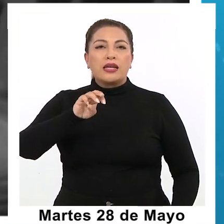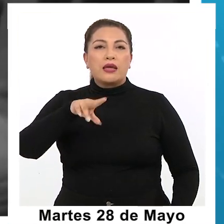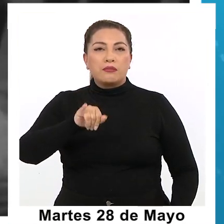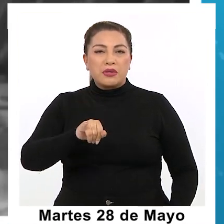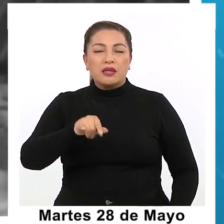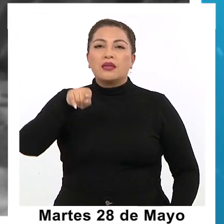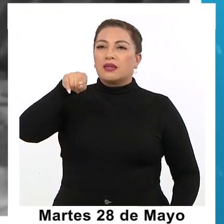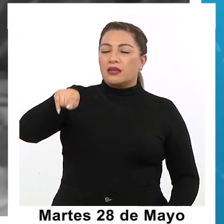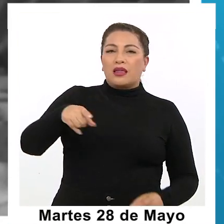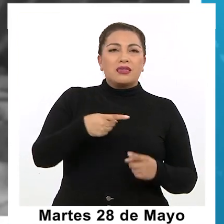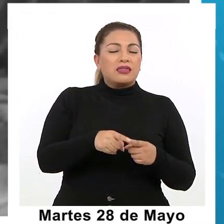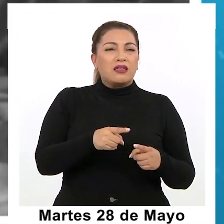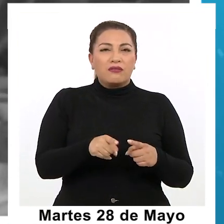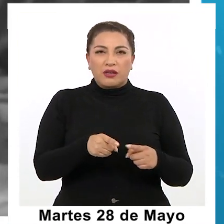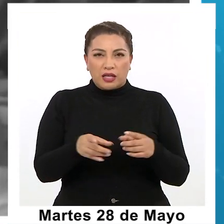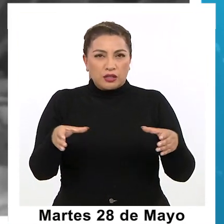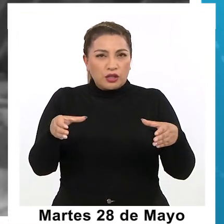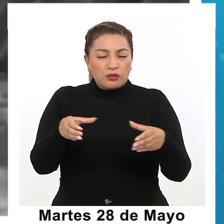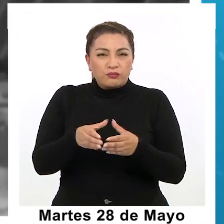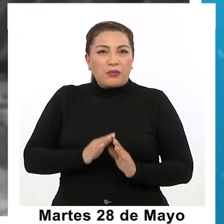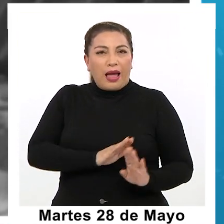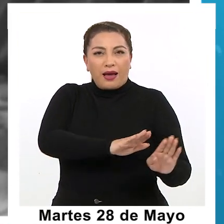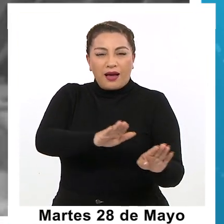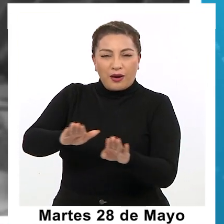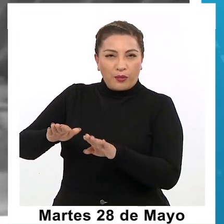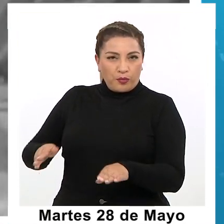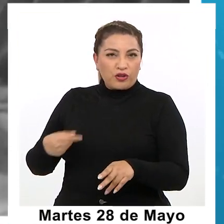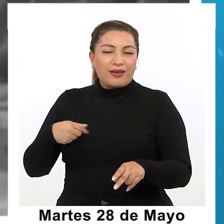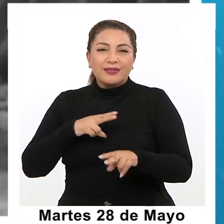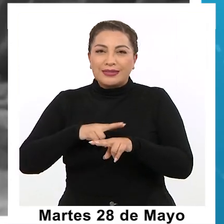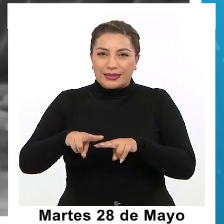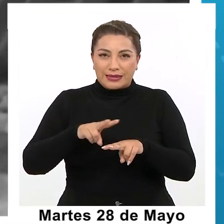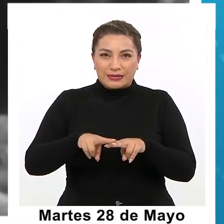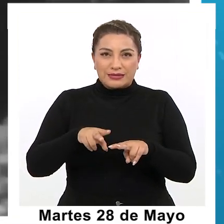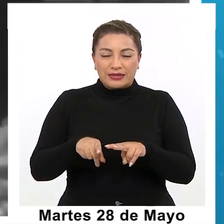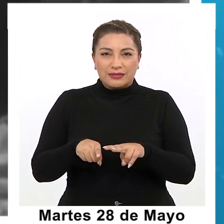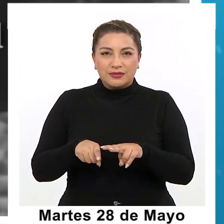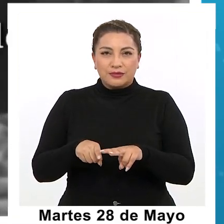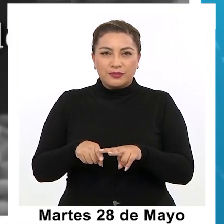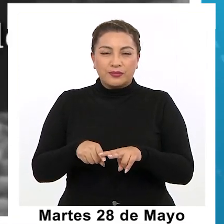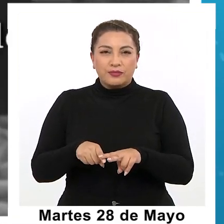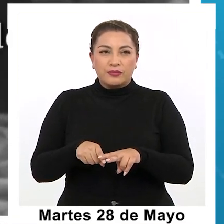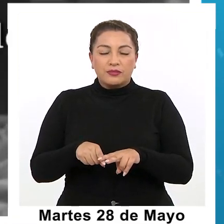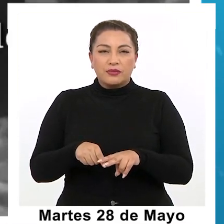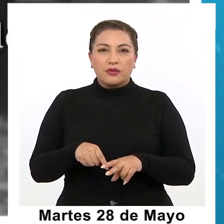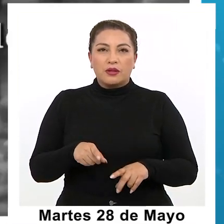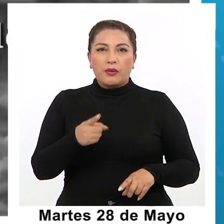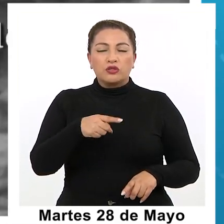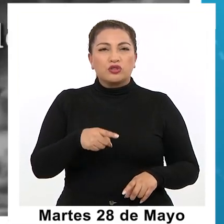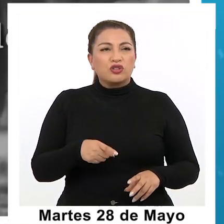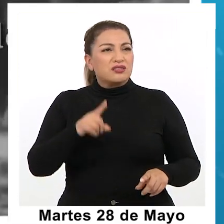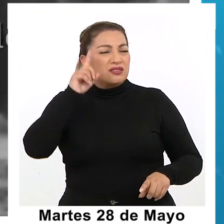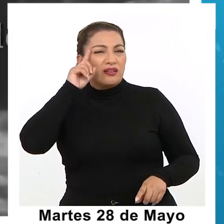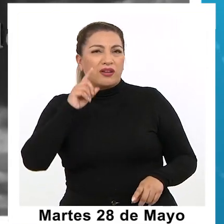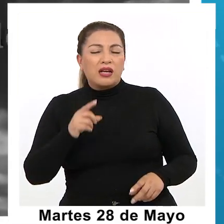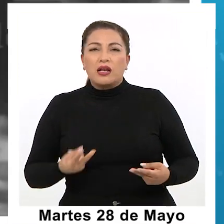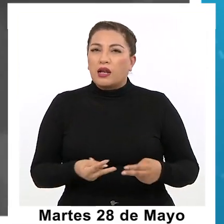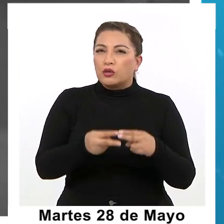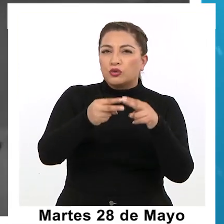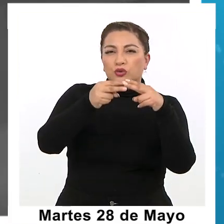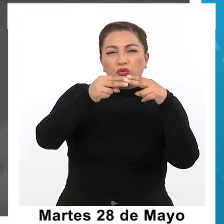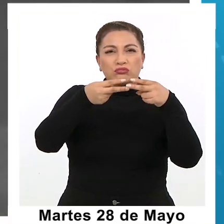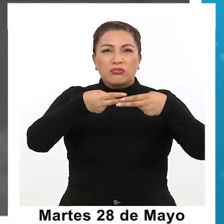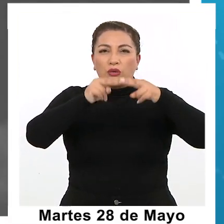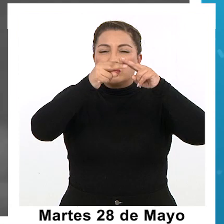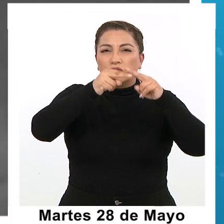Senapred, y una Ujú. serie de códigos de construcción que hicieron revisar nuestros parámetros de construcción. Ya